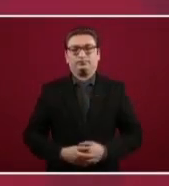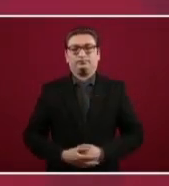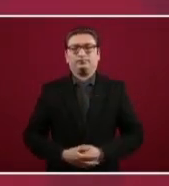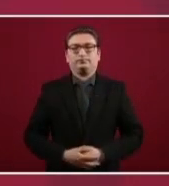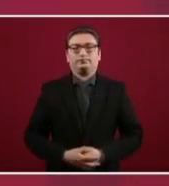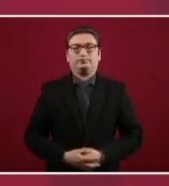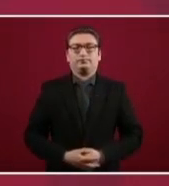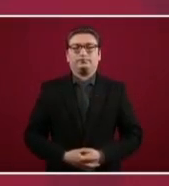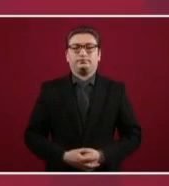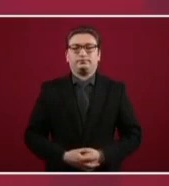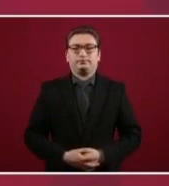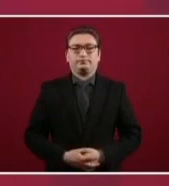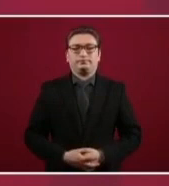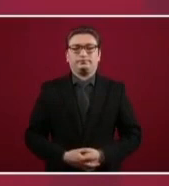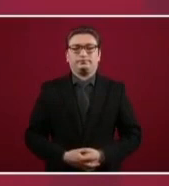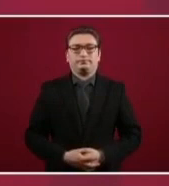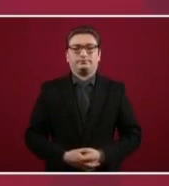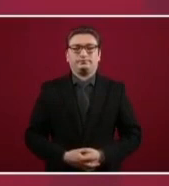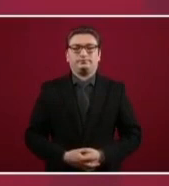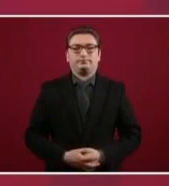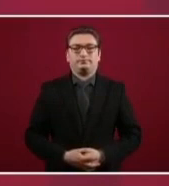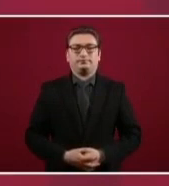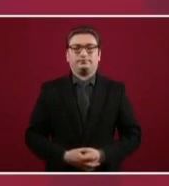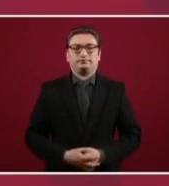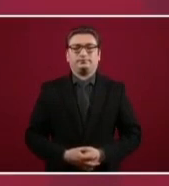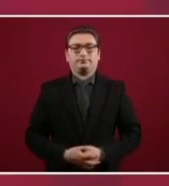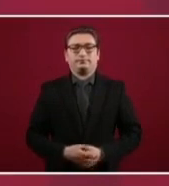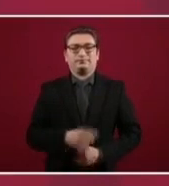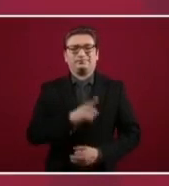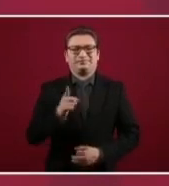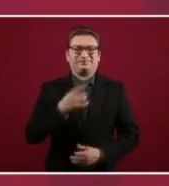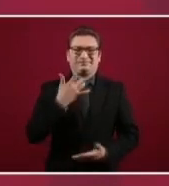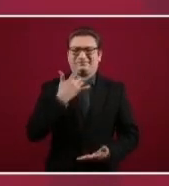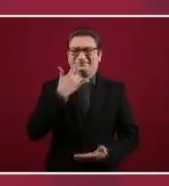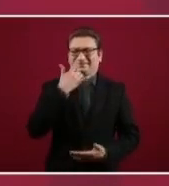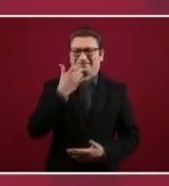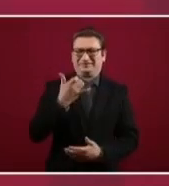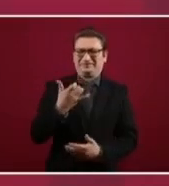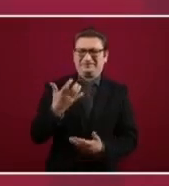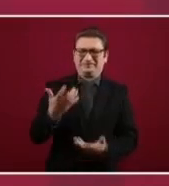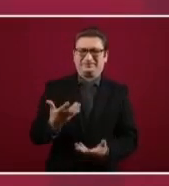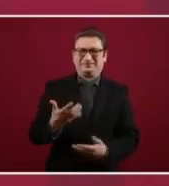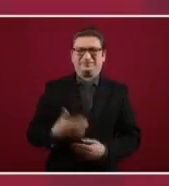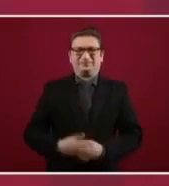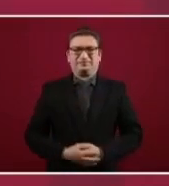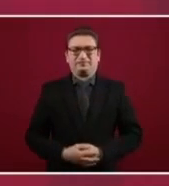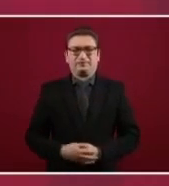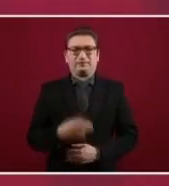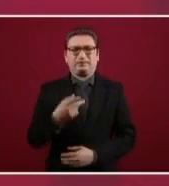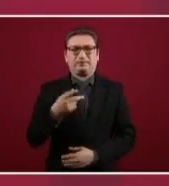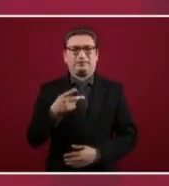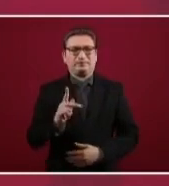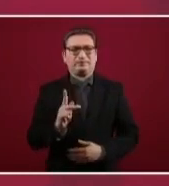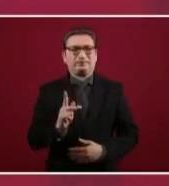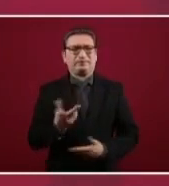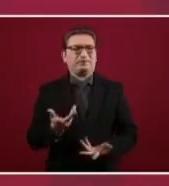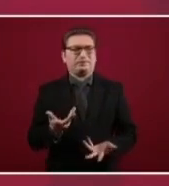puede parecerles extraño pero